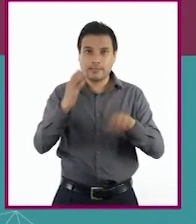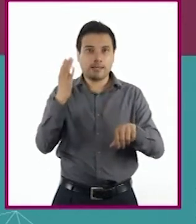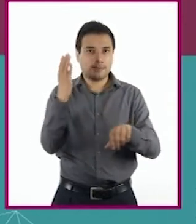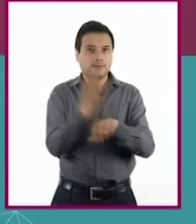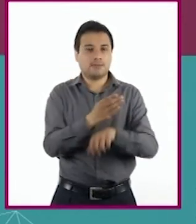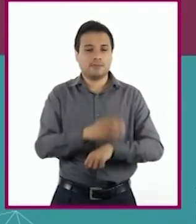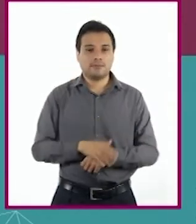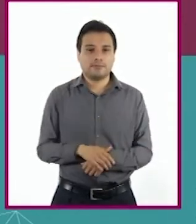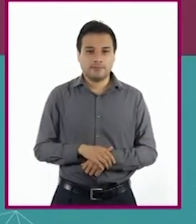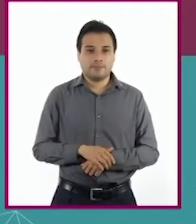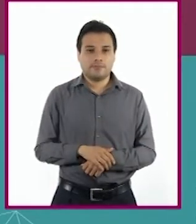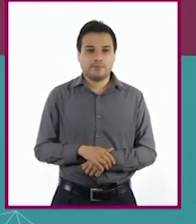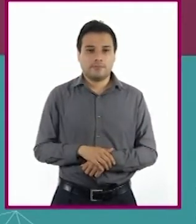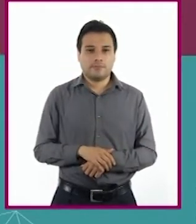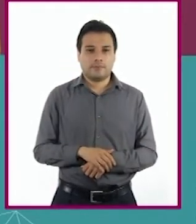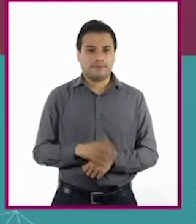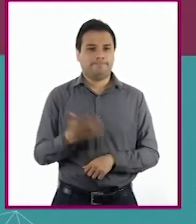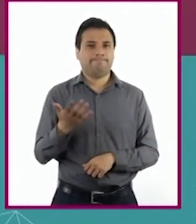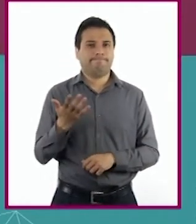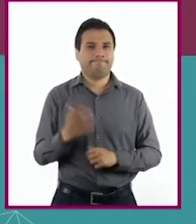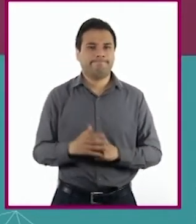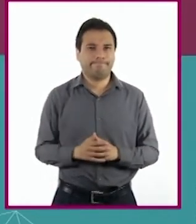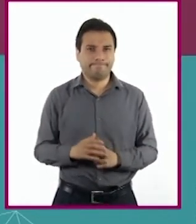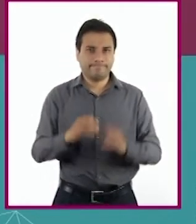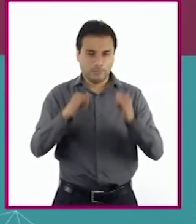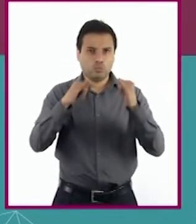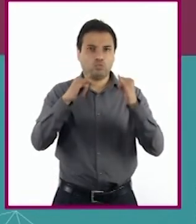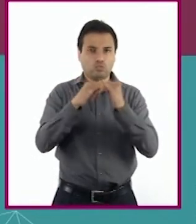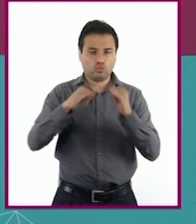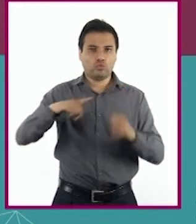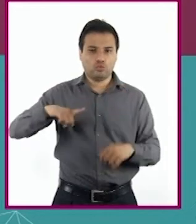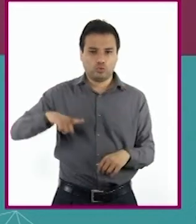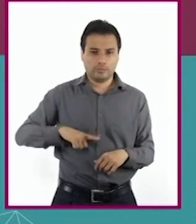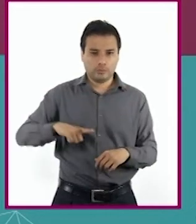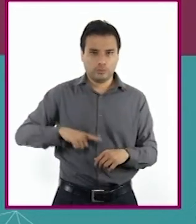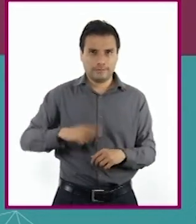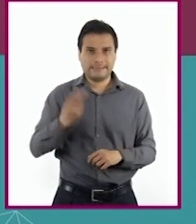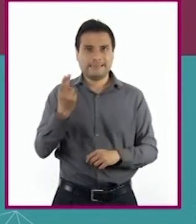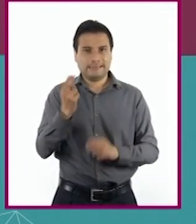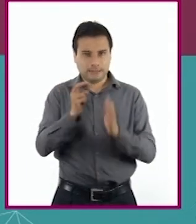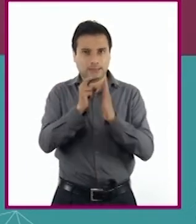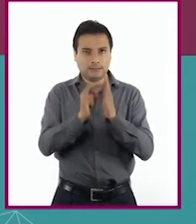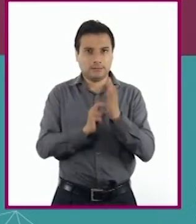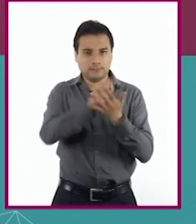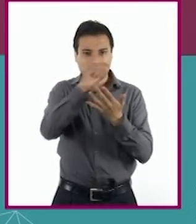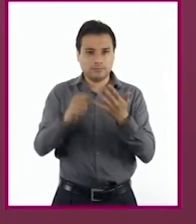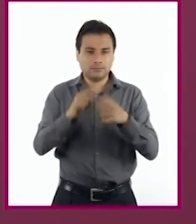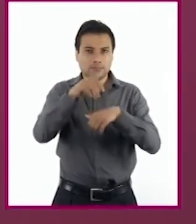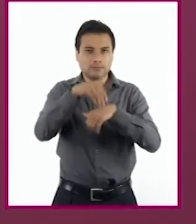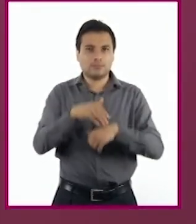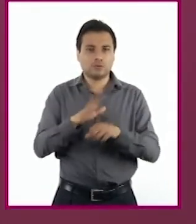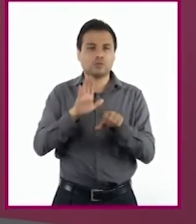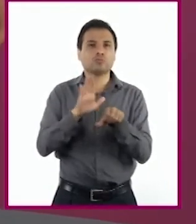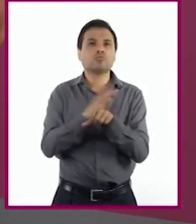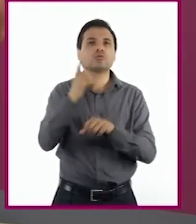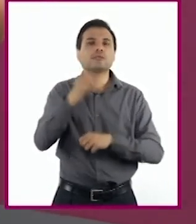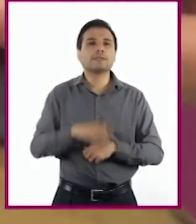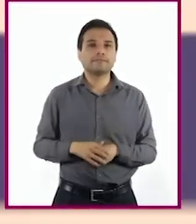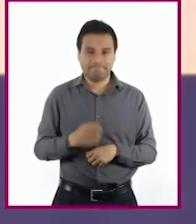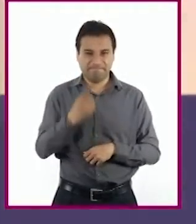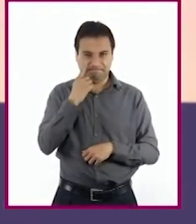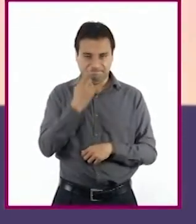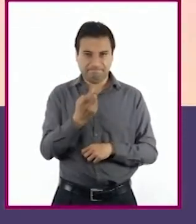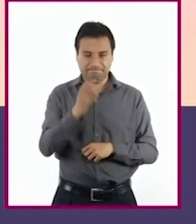ello, ¿por qué es importante que en las instituciones de gobierno se ejerzan estos principios? Analicemos esta